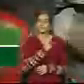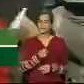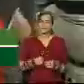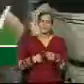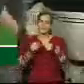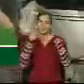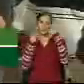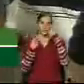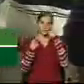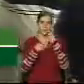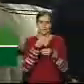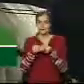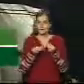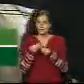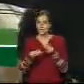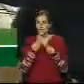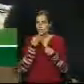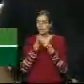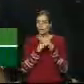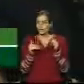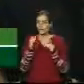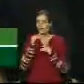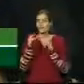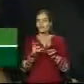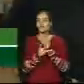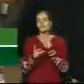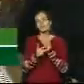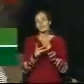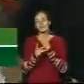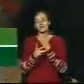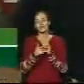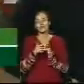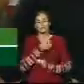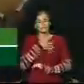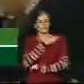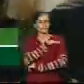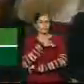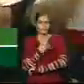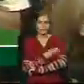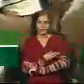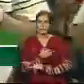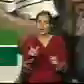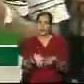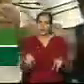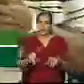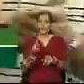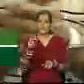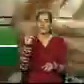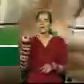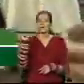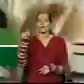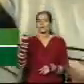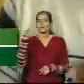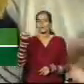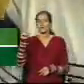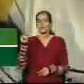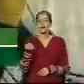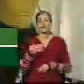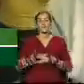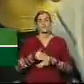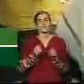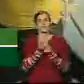dando de hacer el levantamiento técnico para potenciar el área bufalina. Porque